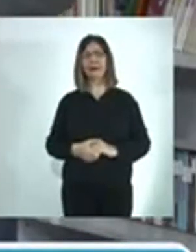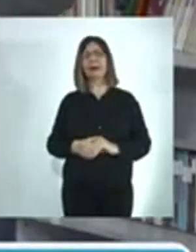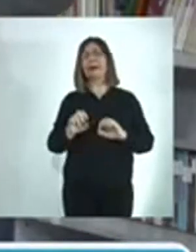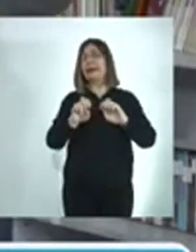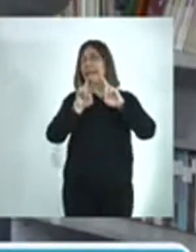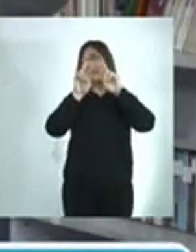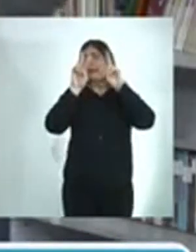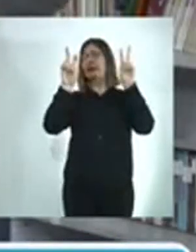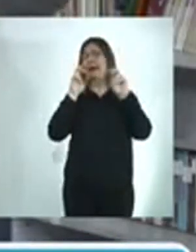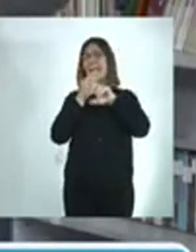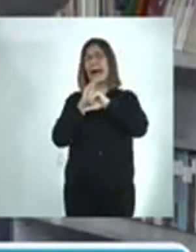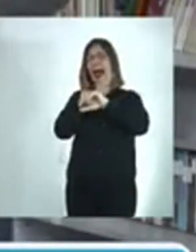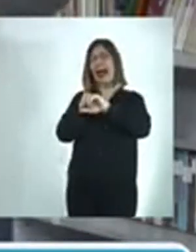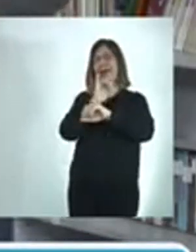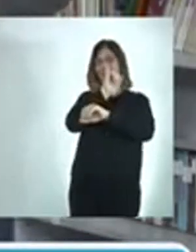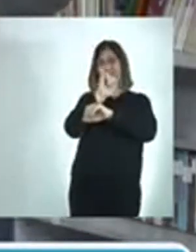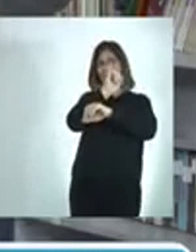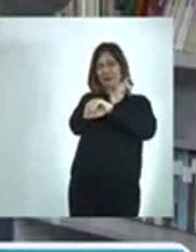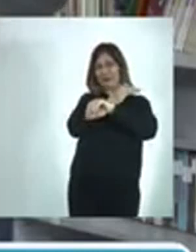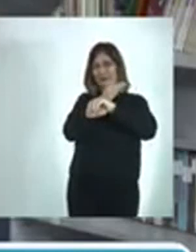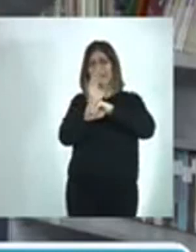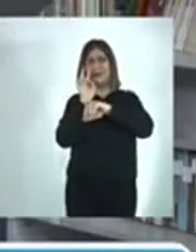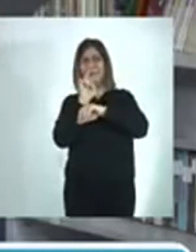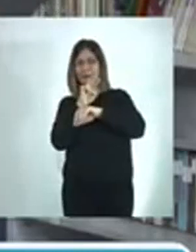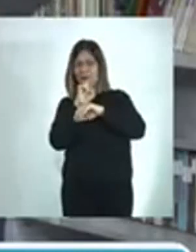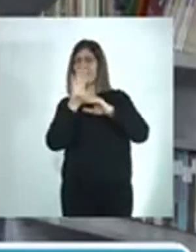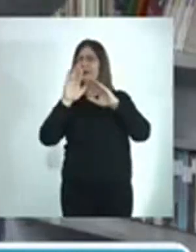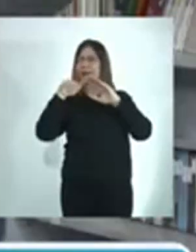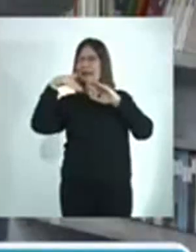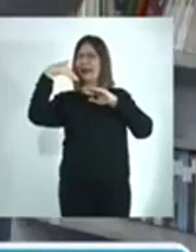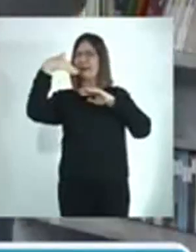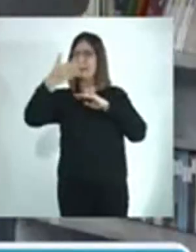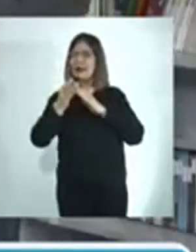Vamos a hablar, ¿sí? ¿Cuál vamos a ir?